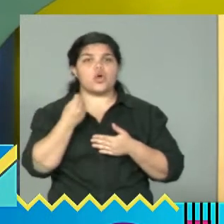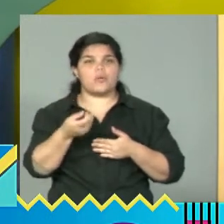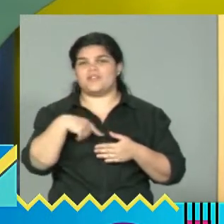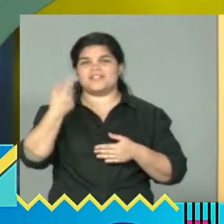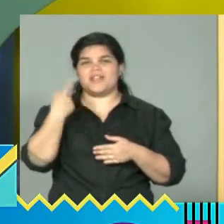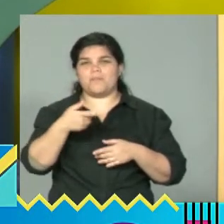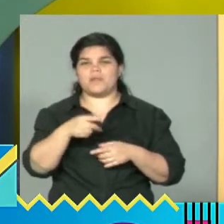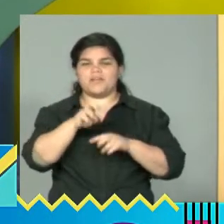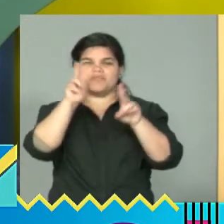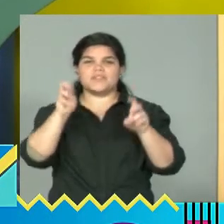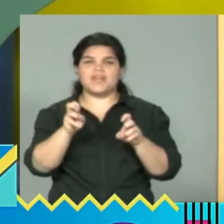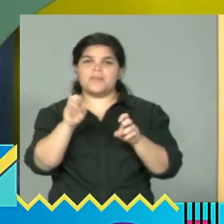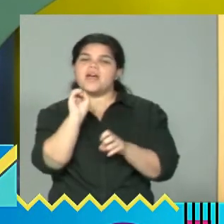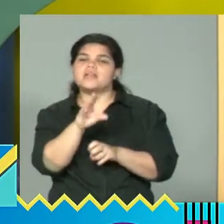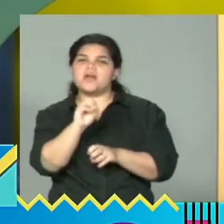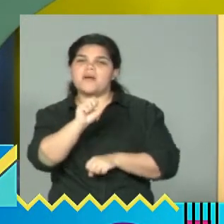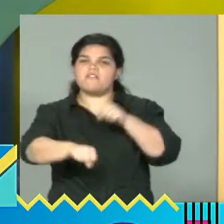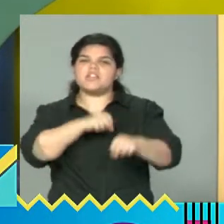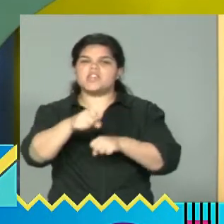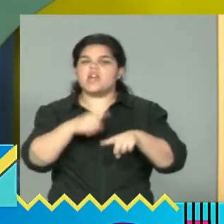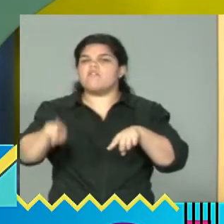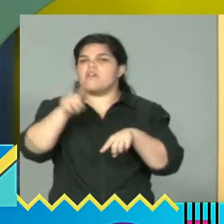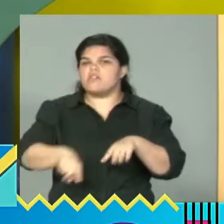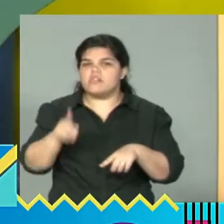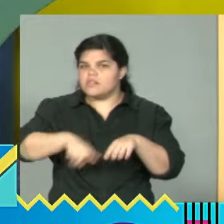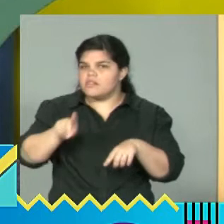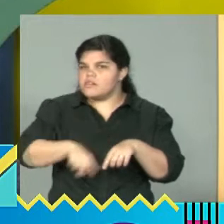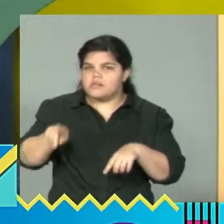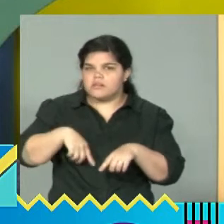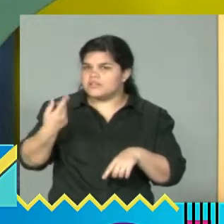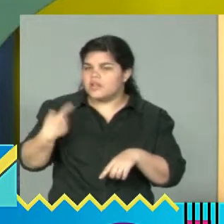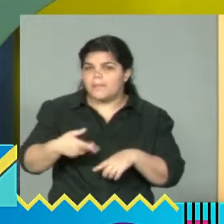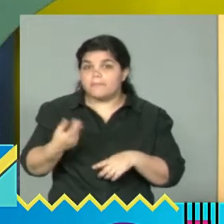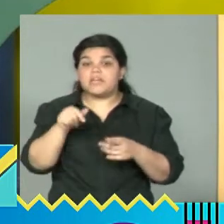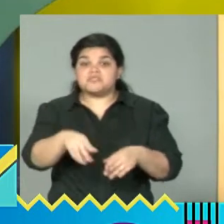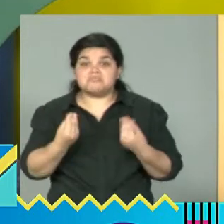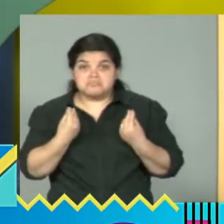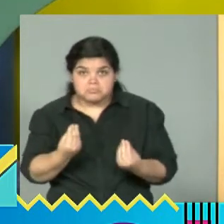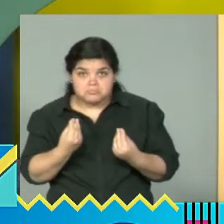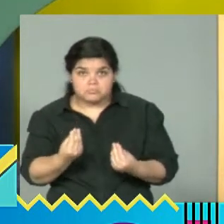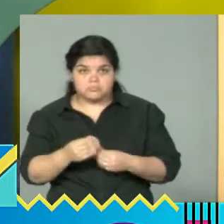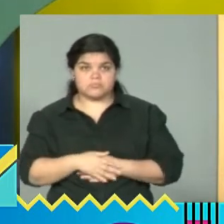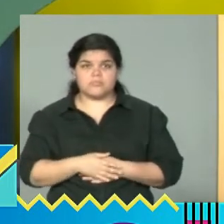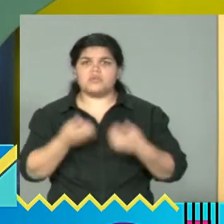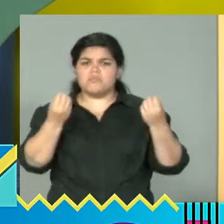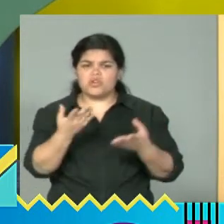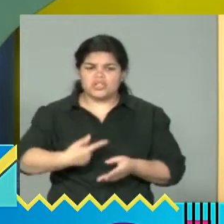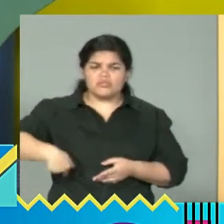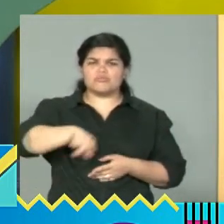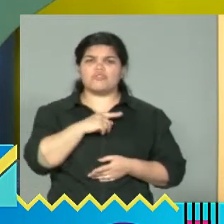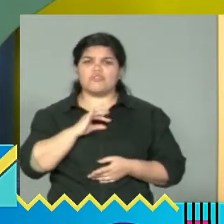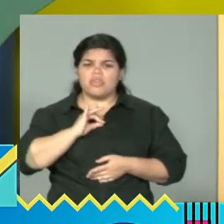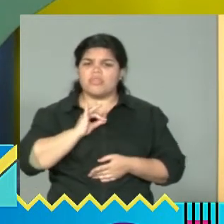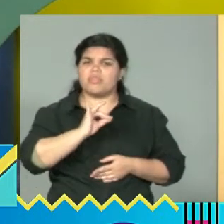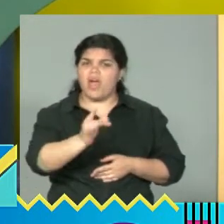se habló. Digo, ¿por qué vamos de nuevo? ¿Por qué nos endeudamos al nivel que nos endeudamos al inicio de la